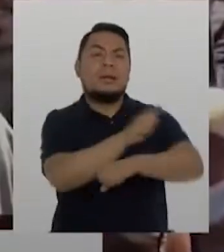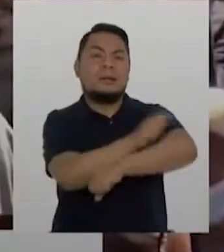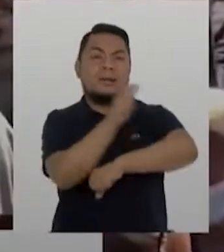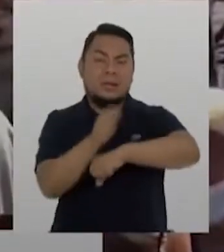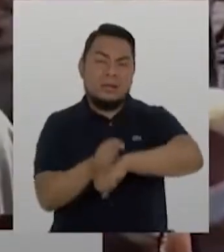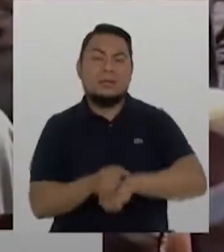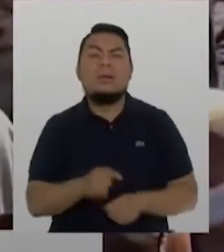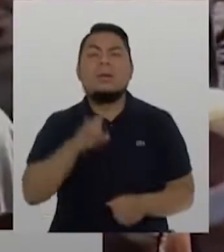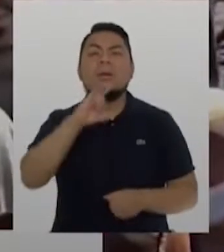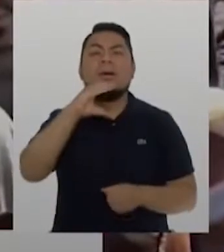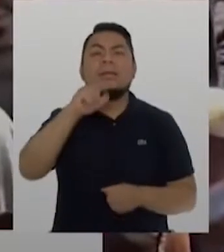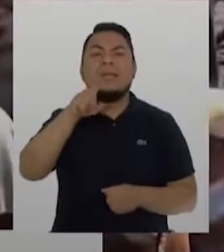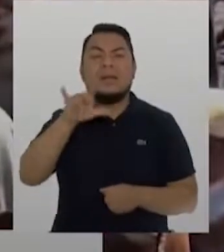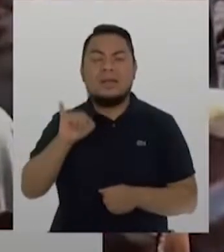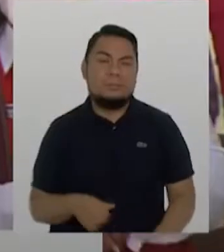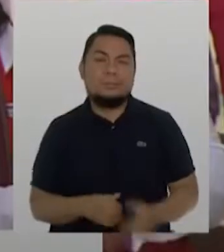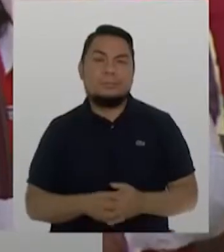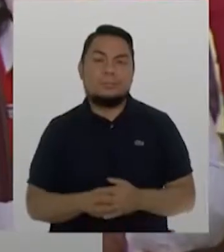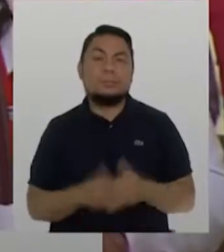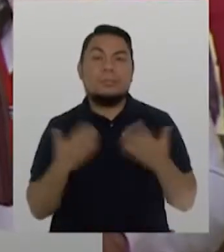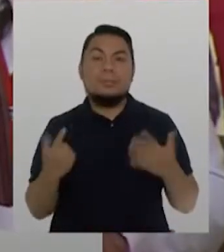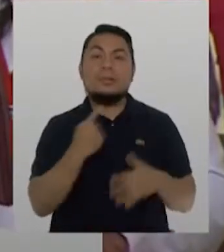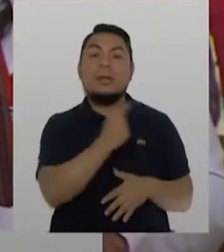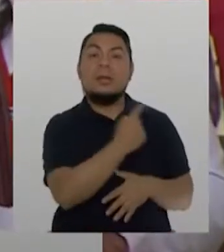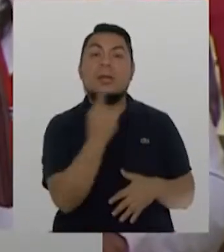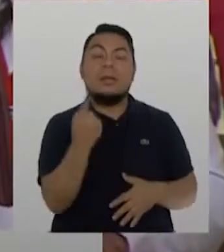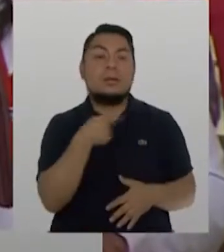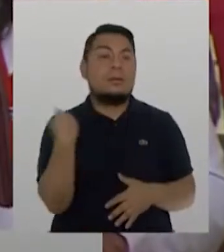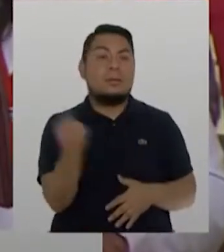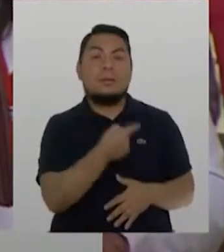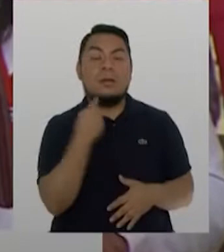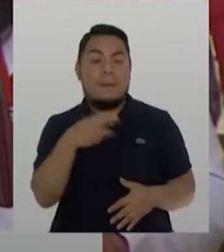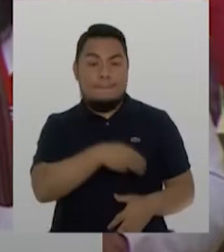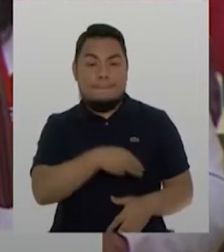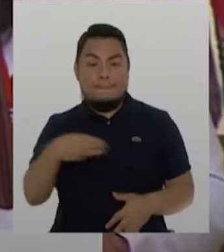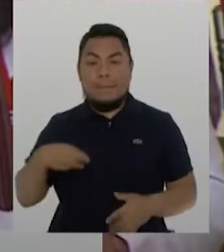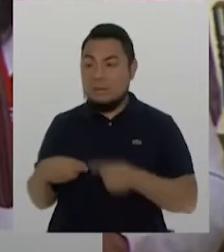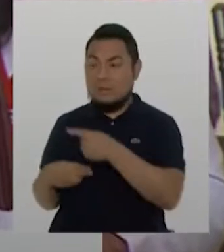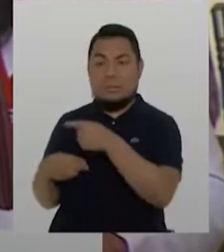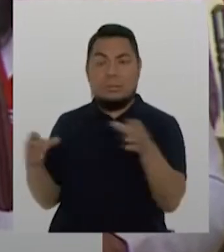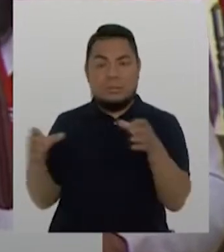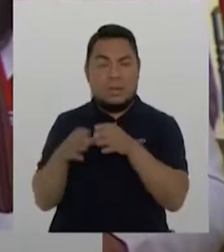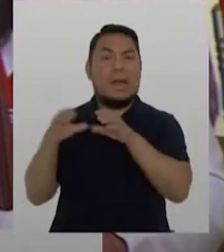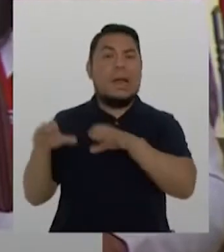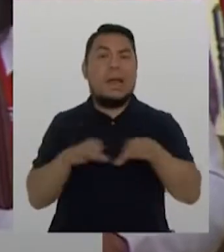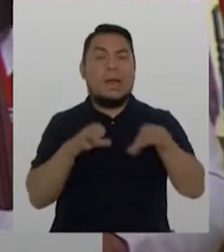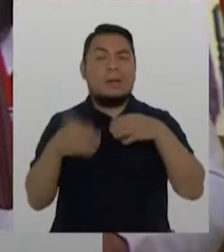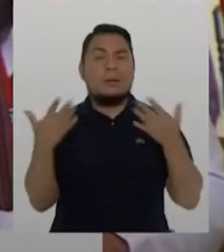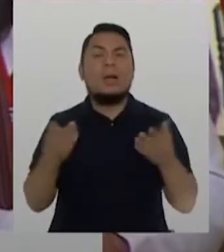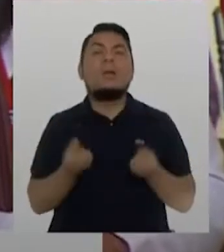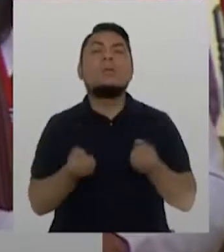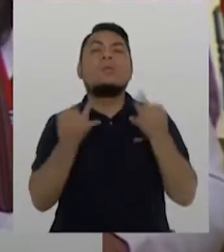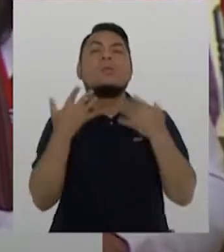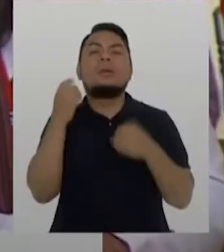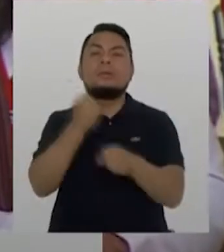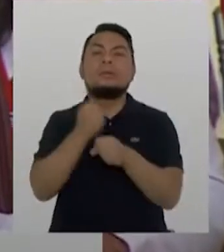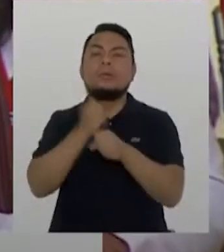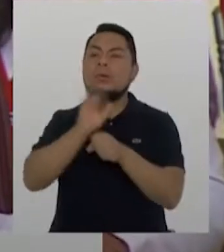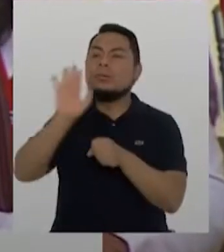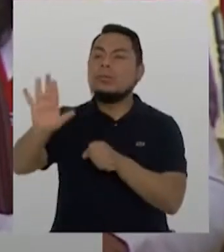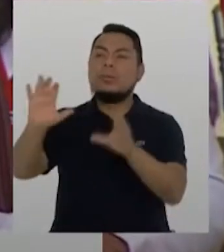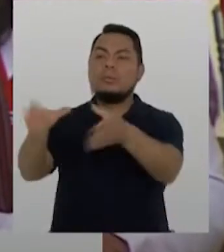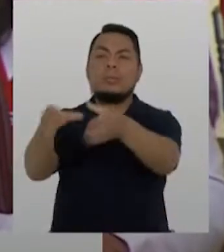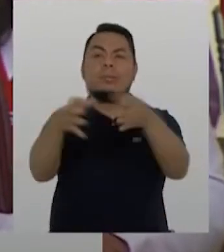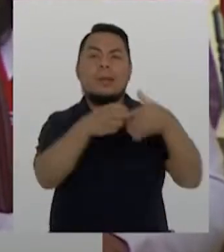partir de mañana cada uno de nuestros ministros realizará el balance de sus respectivos